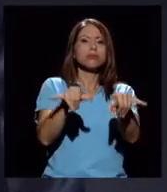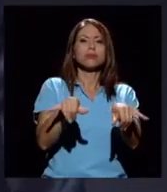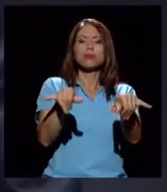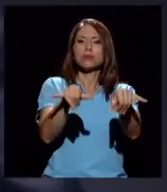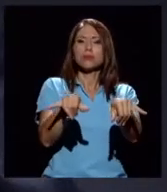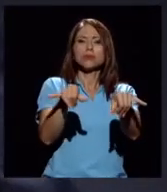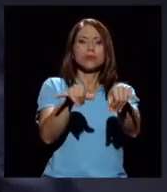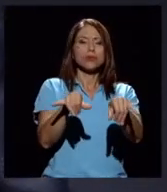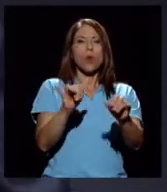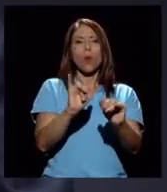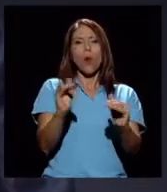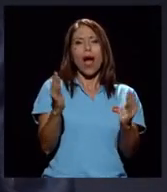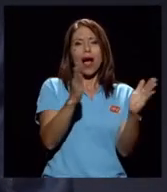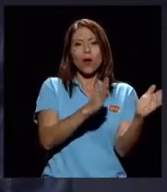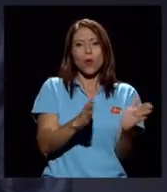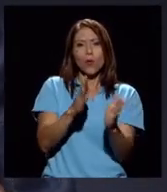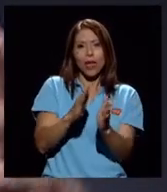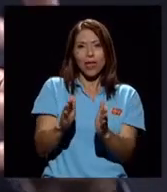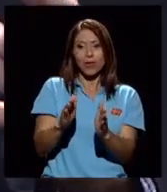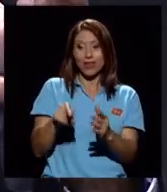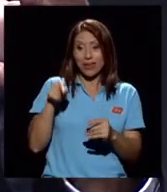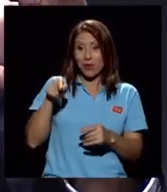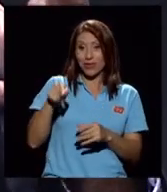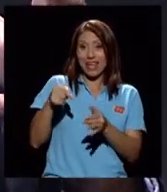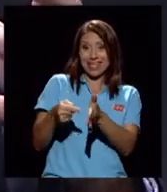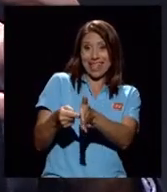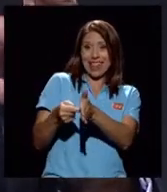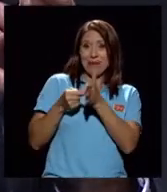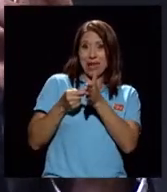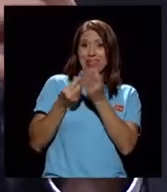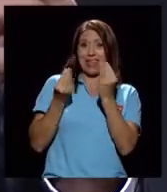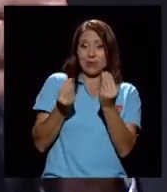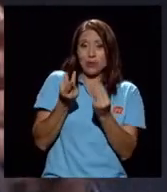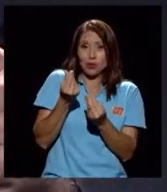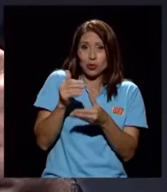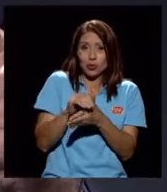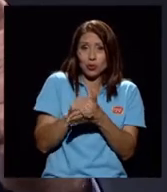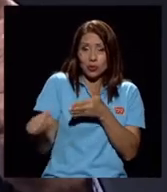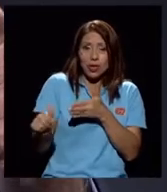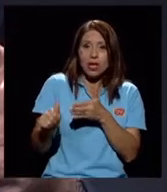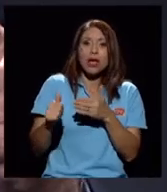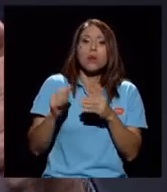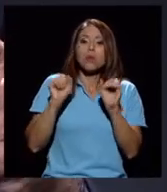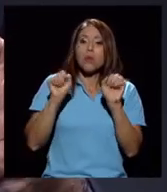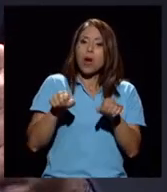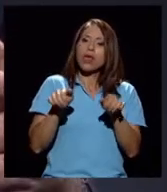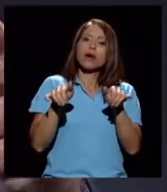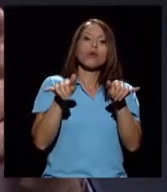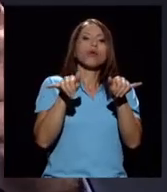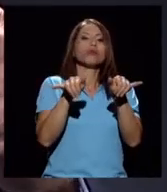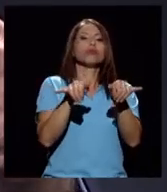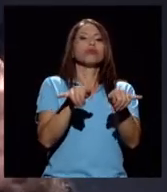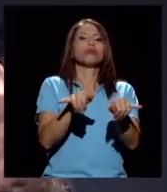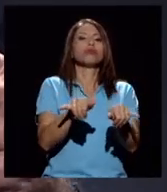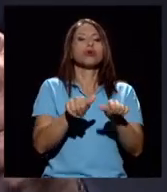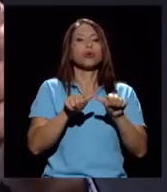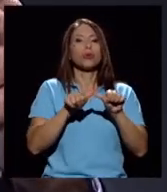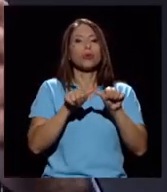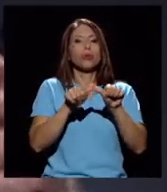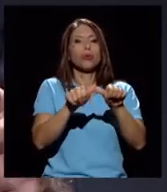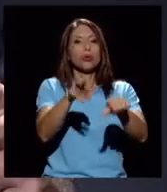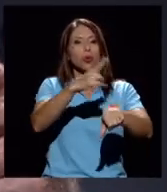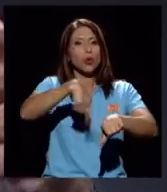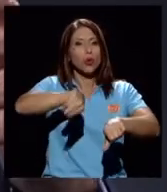llamado comillas especulativa para que entonces retomen las transacciones normales la demanda